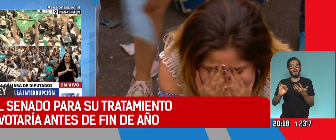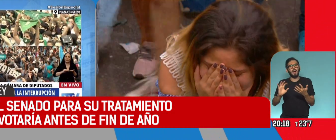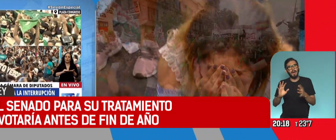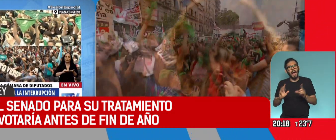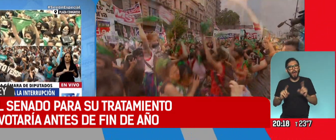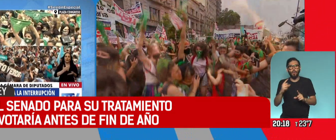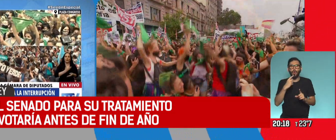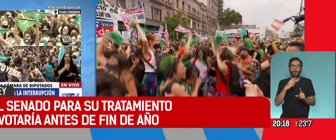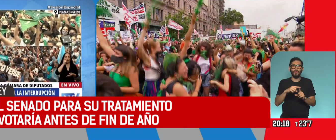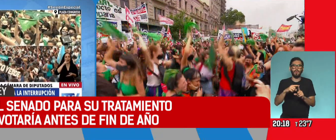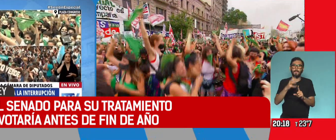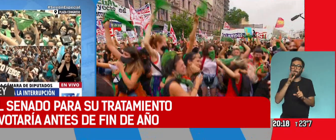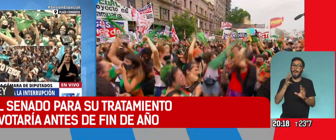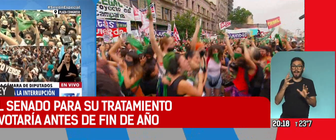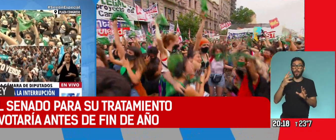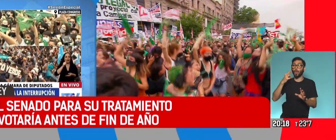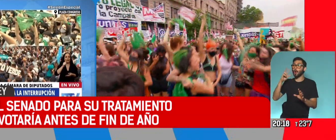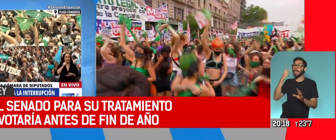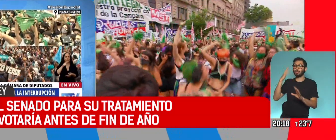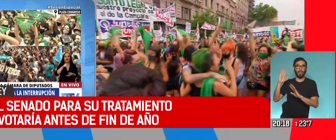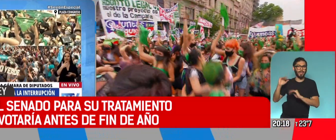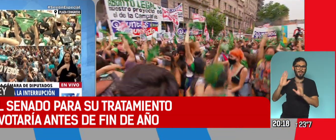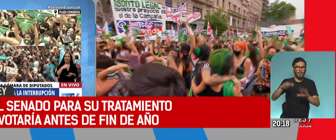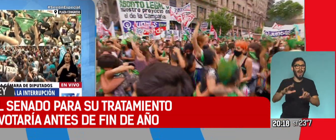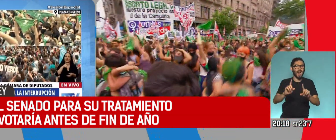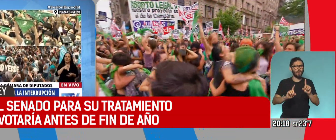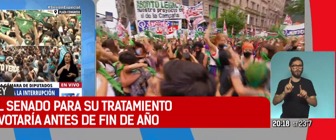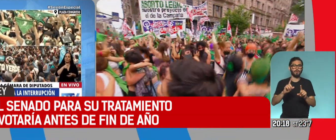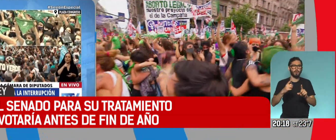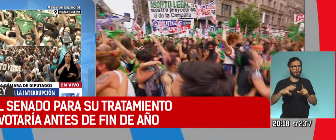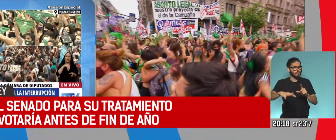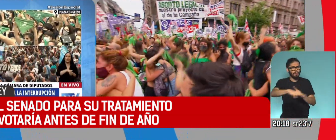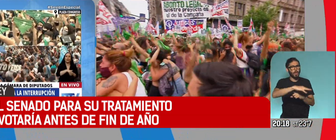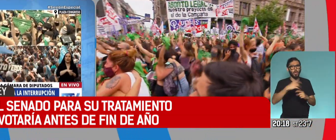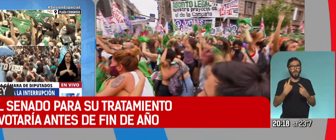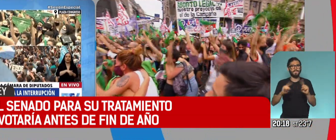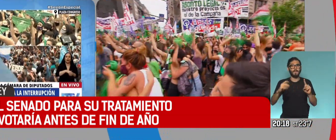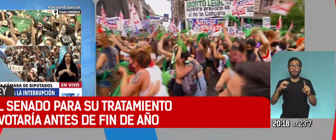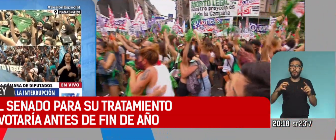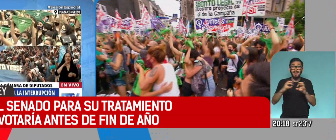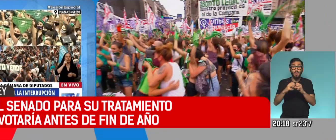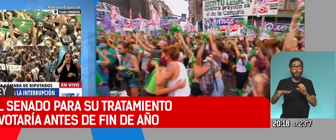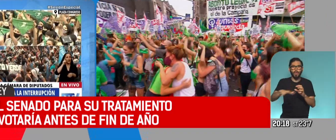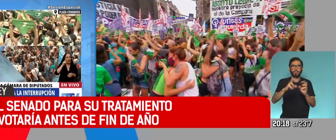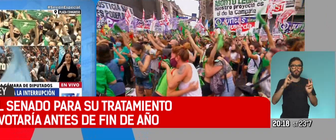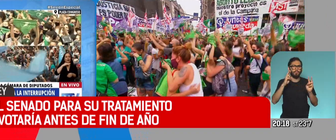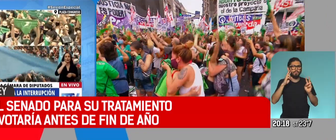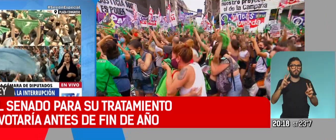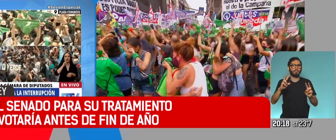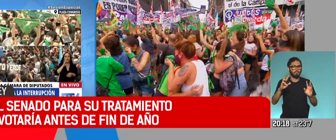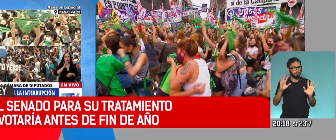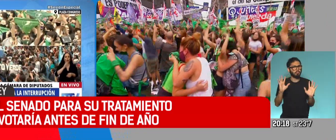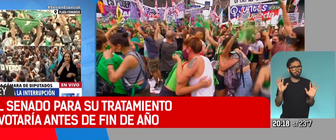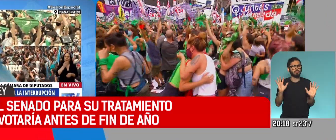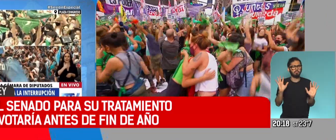cierto déjà vu con lo que fue 2018. Cambió mucho el clima porque fue un debate muchísimo más respetuoso y ahí se vio